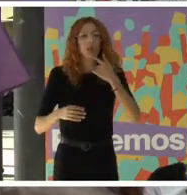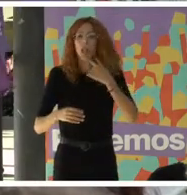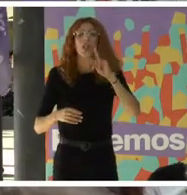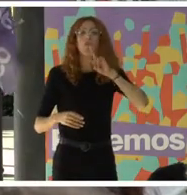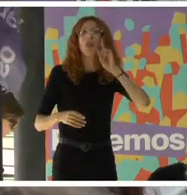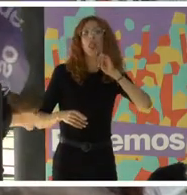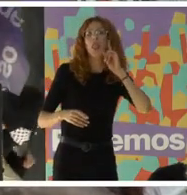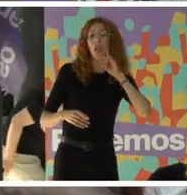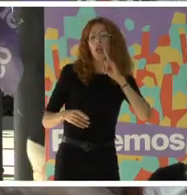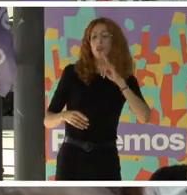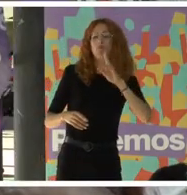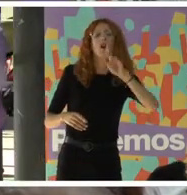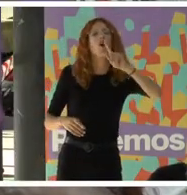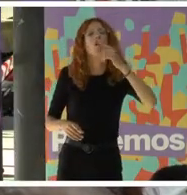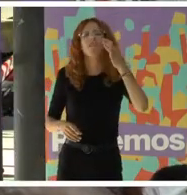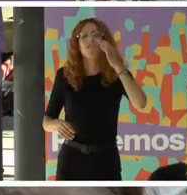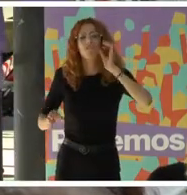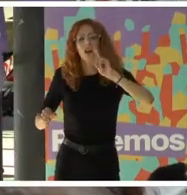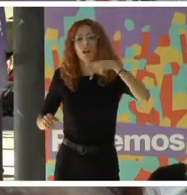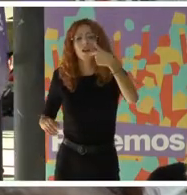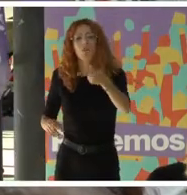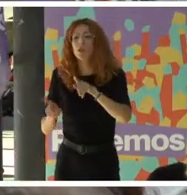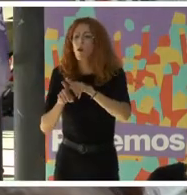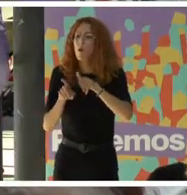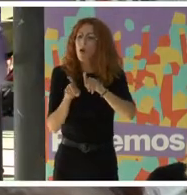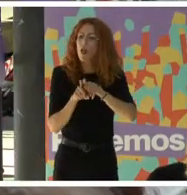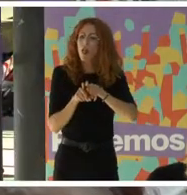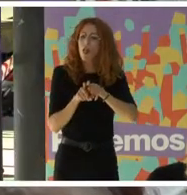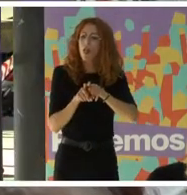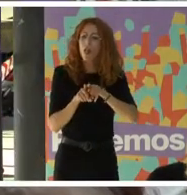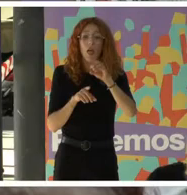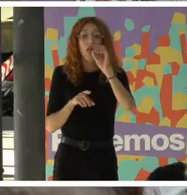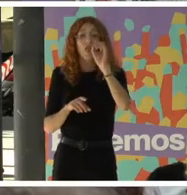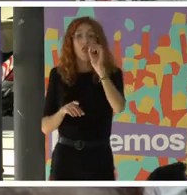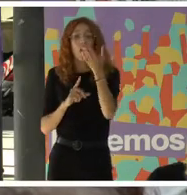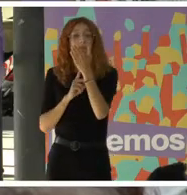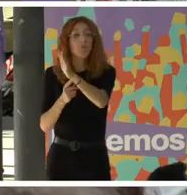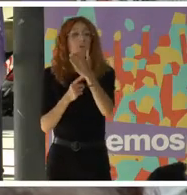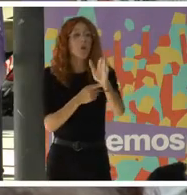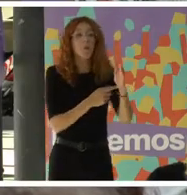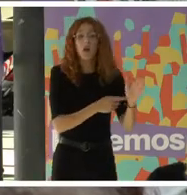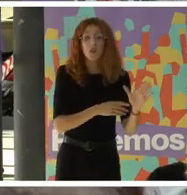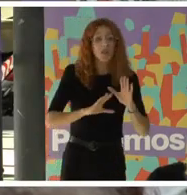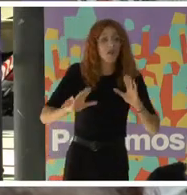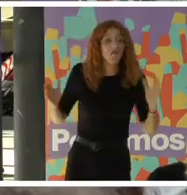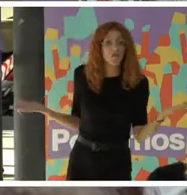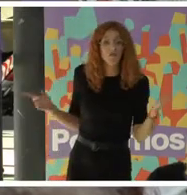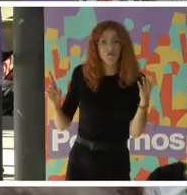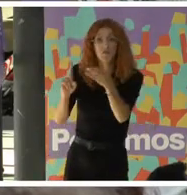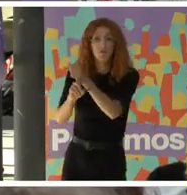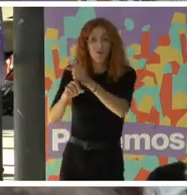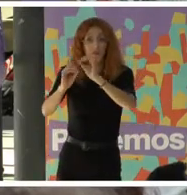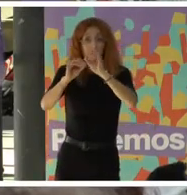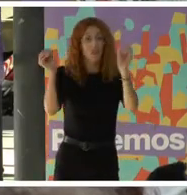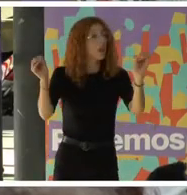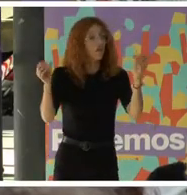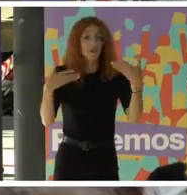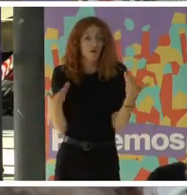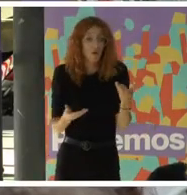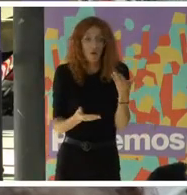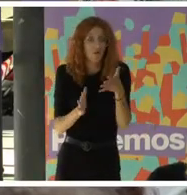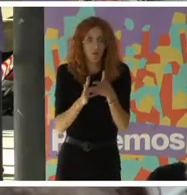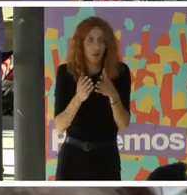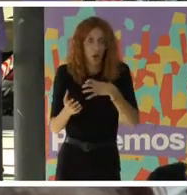mentiras, pero después ofrece el total de 0 propuestas para resolver esos problemas. Y eso no puede